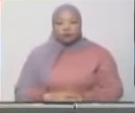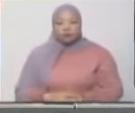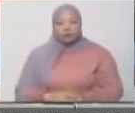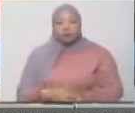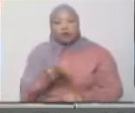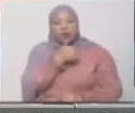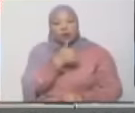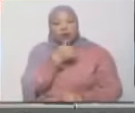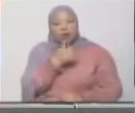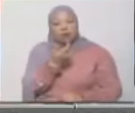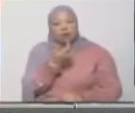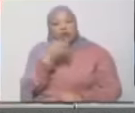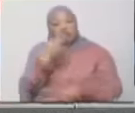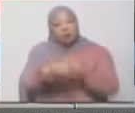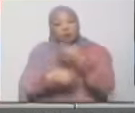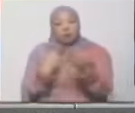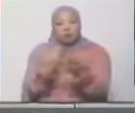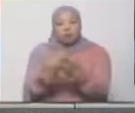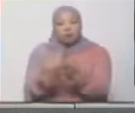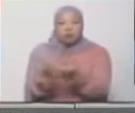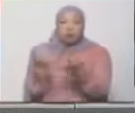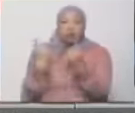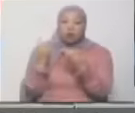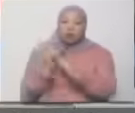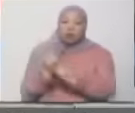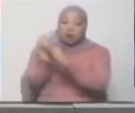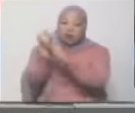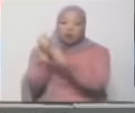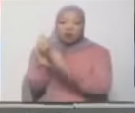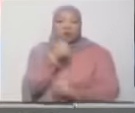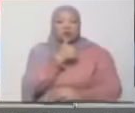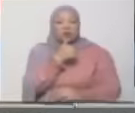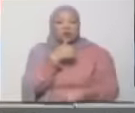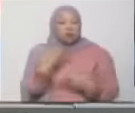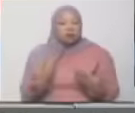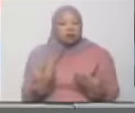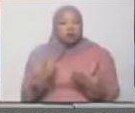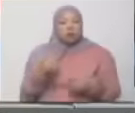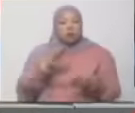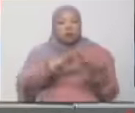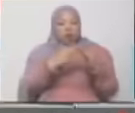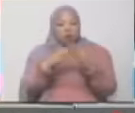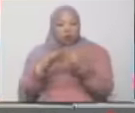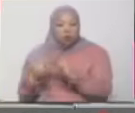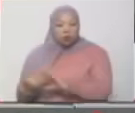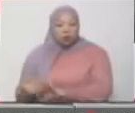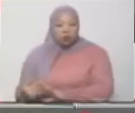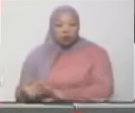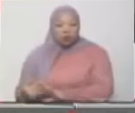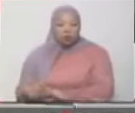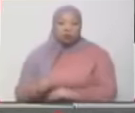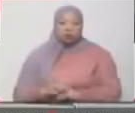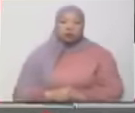¿Quién le da formación a los líderes y lideresas de los consejos comunales?